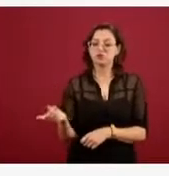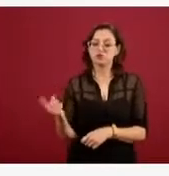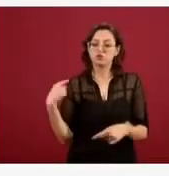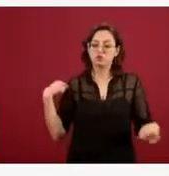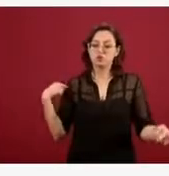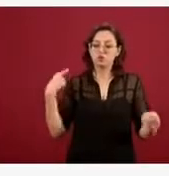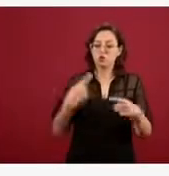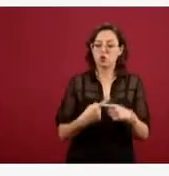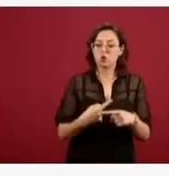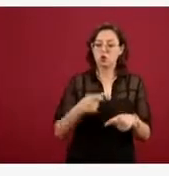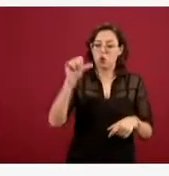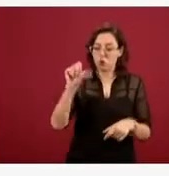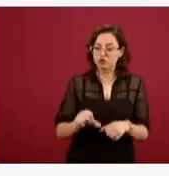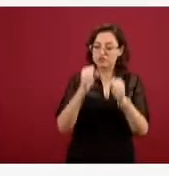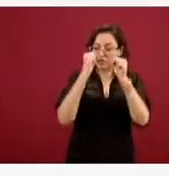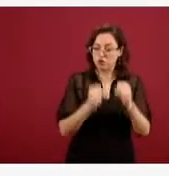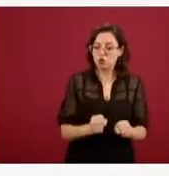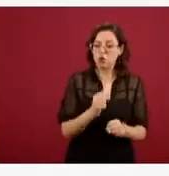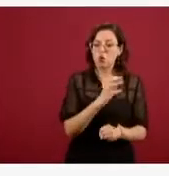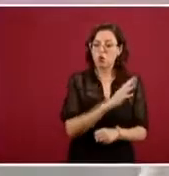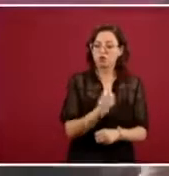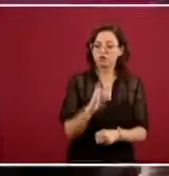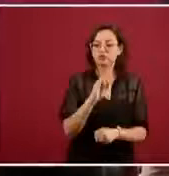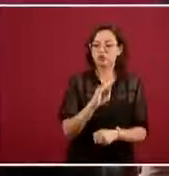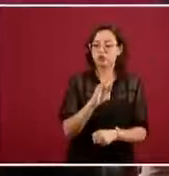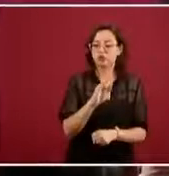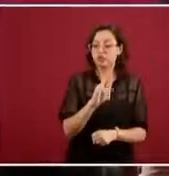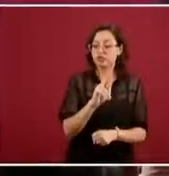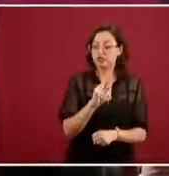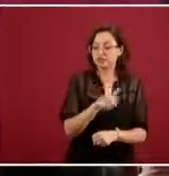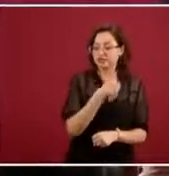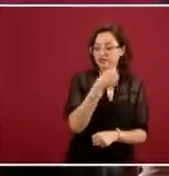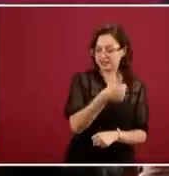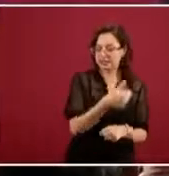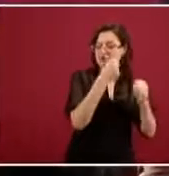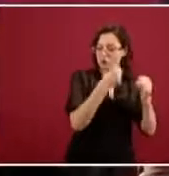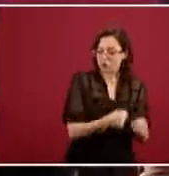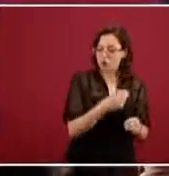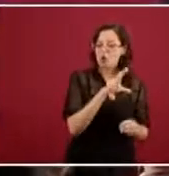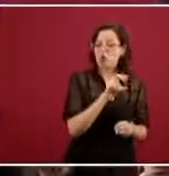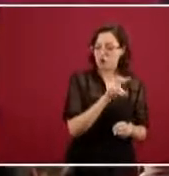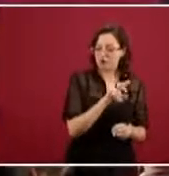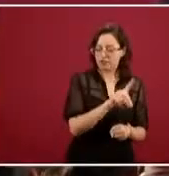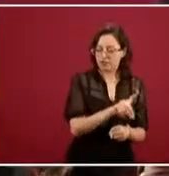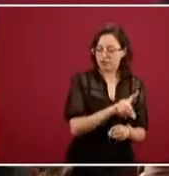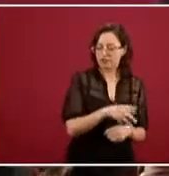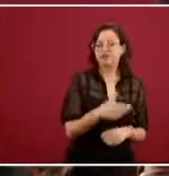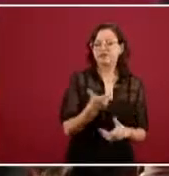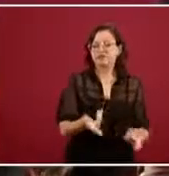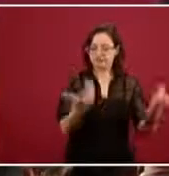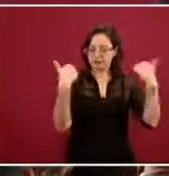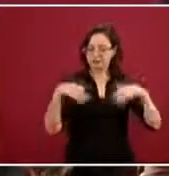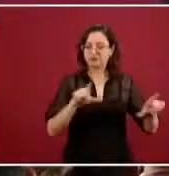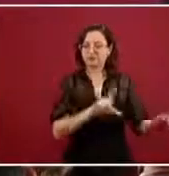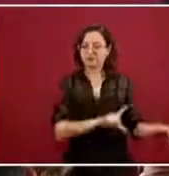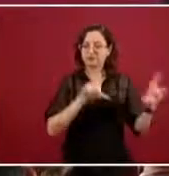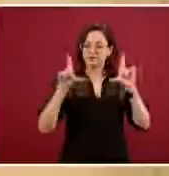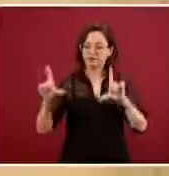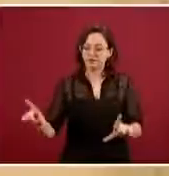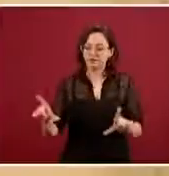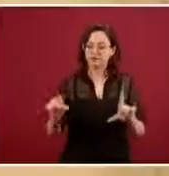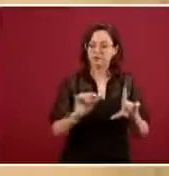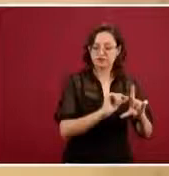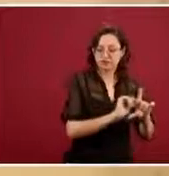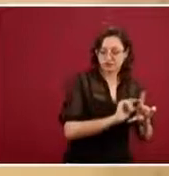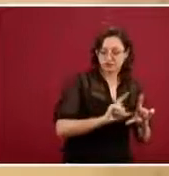corte del día de hoy. Y en la siguiente diapositiva precisamente vemos cómo estas 486 se distribuyen